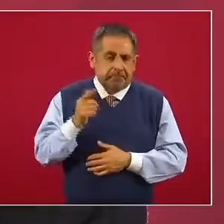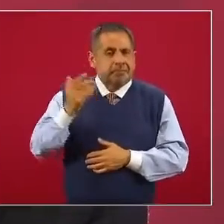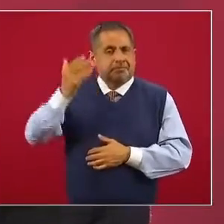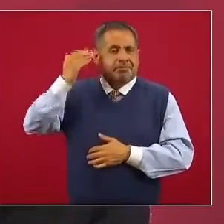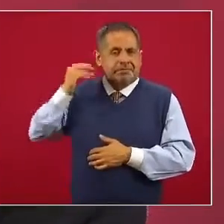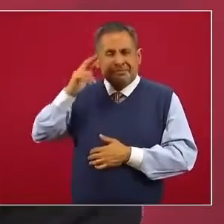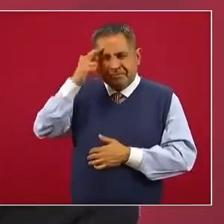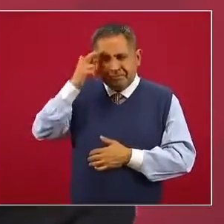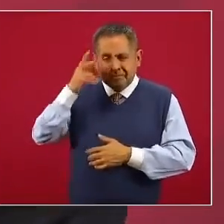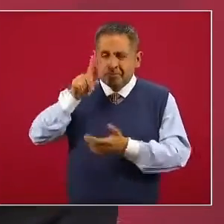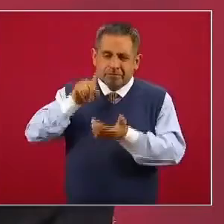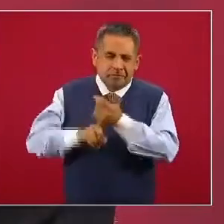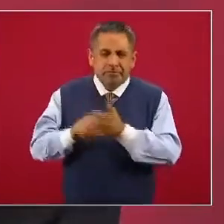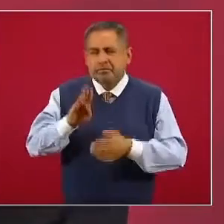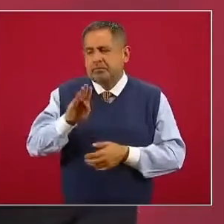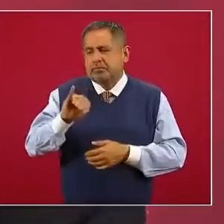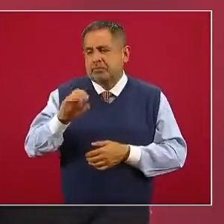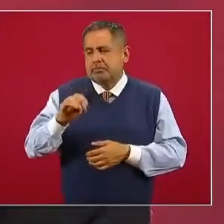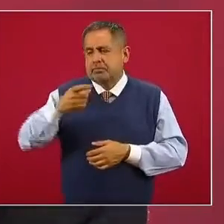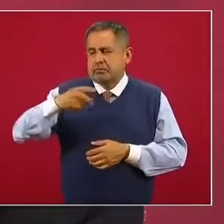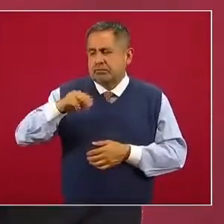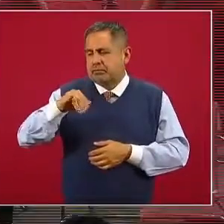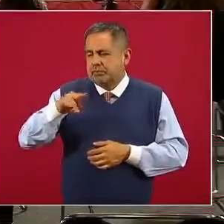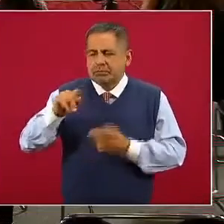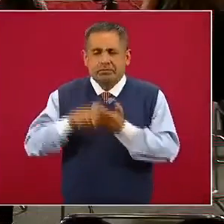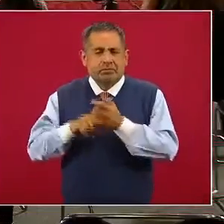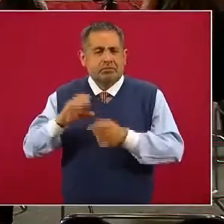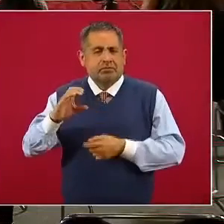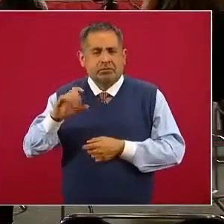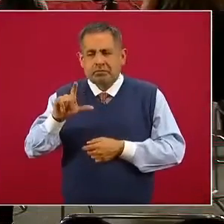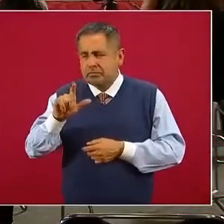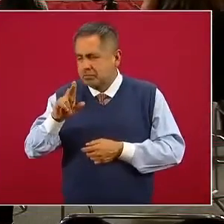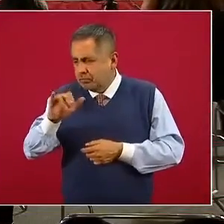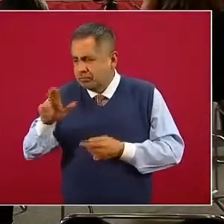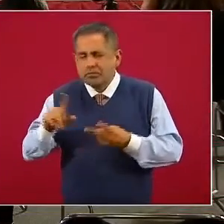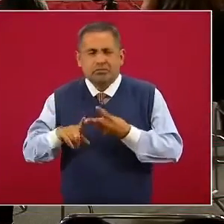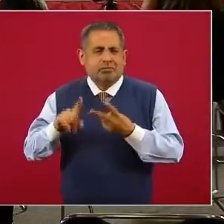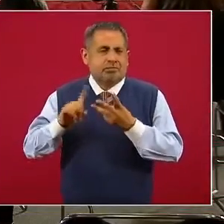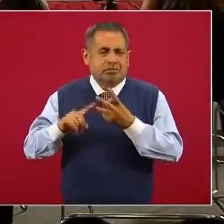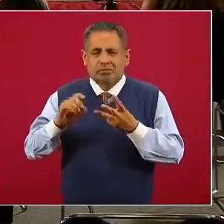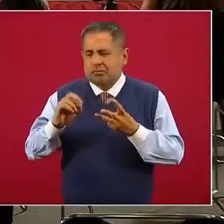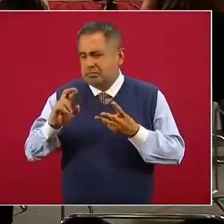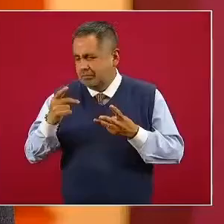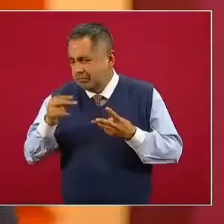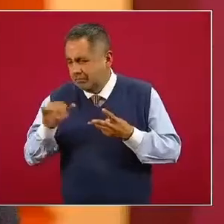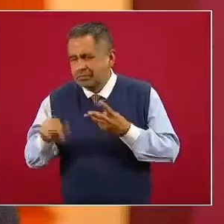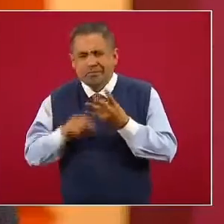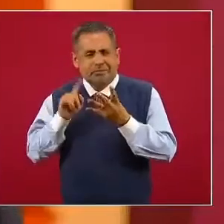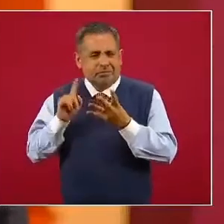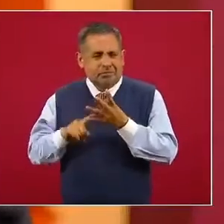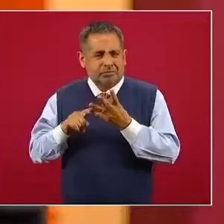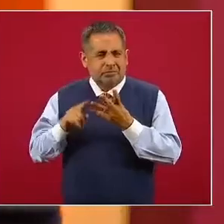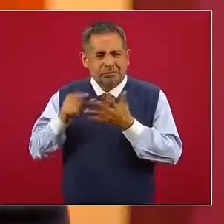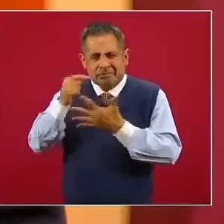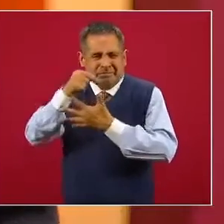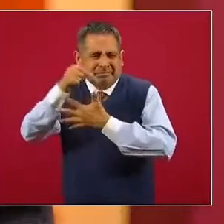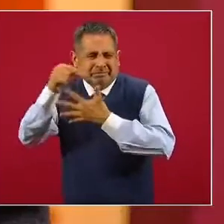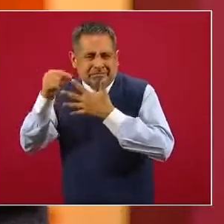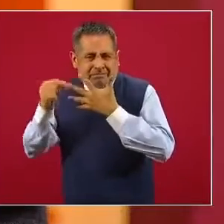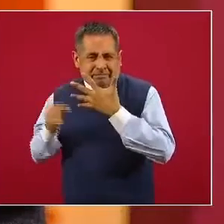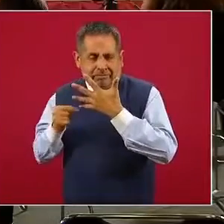el nivel bioquímico, el nivel subcelular, celular, tisular, orgánico, clínico